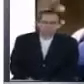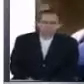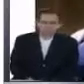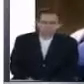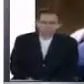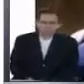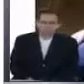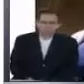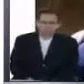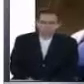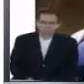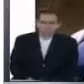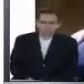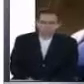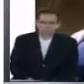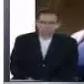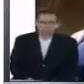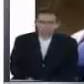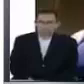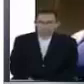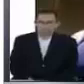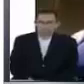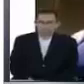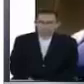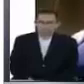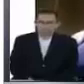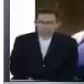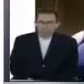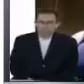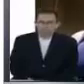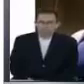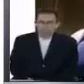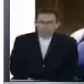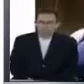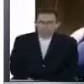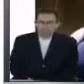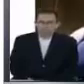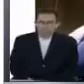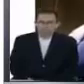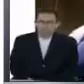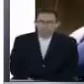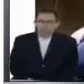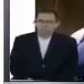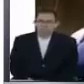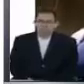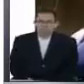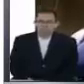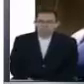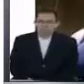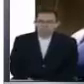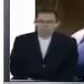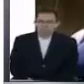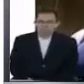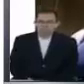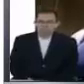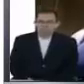Muchos. Pero ¿cuál es el de más alto rango, el de más alto rango que está ahí, el más alto rango?